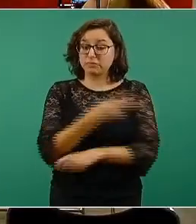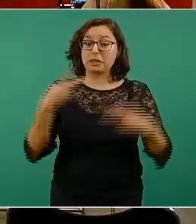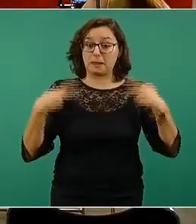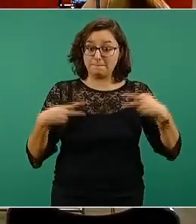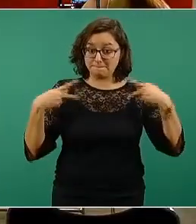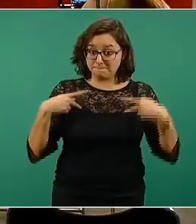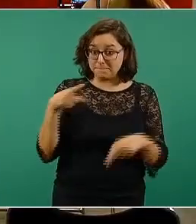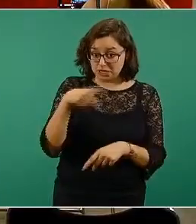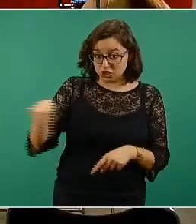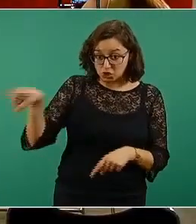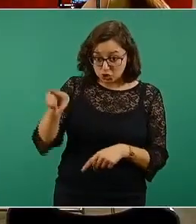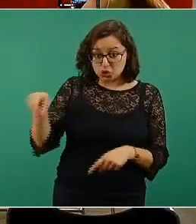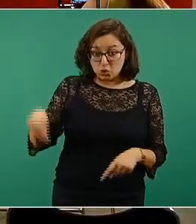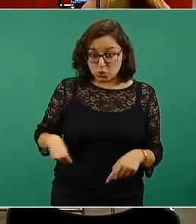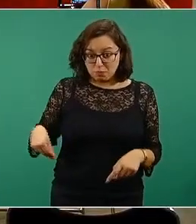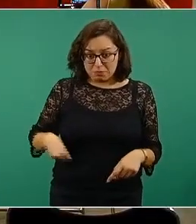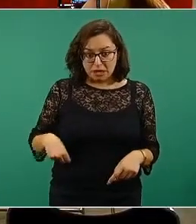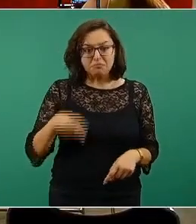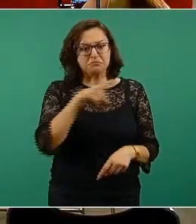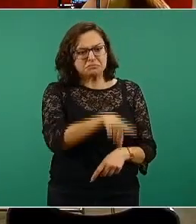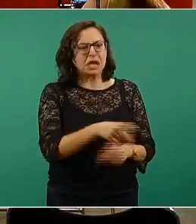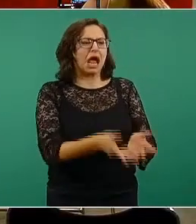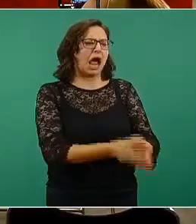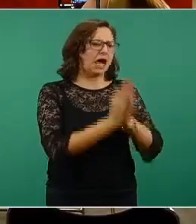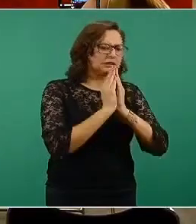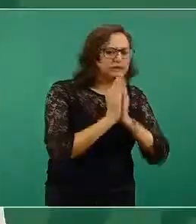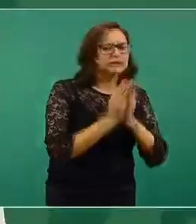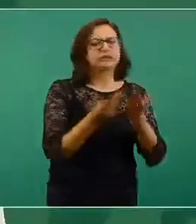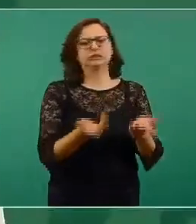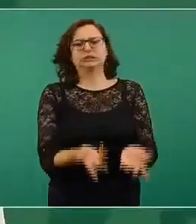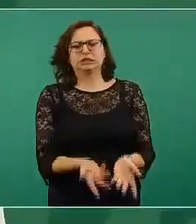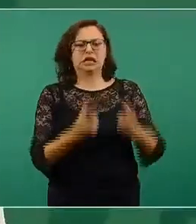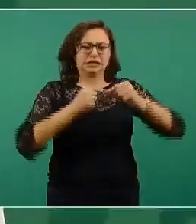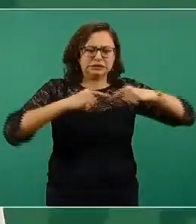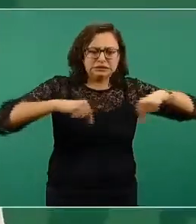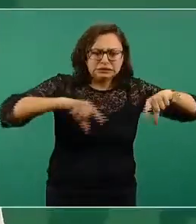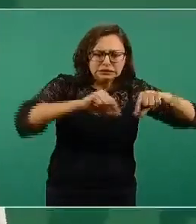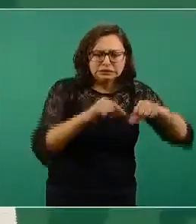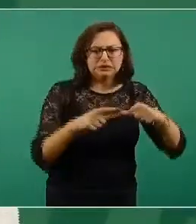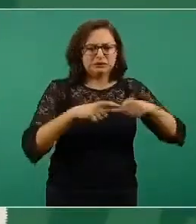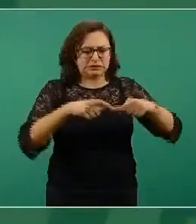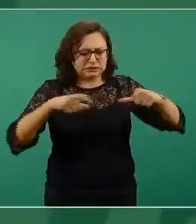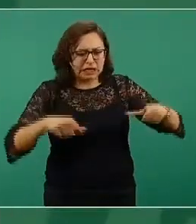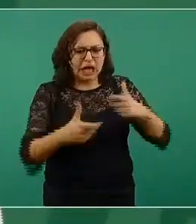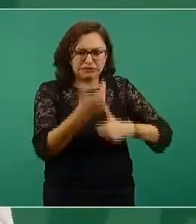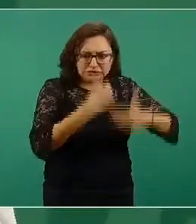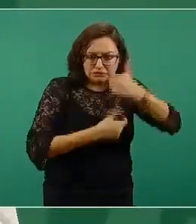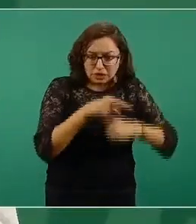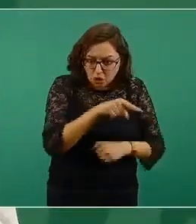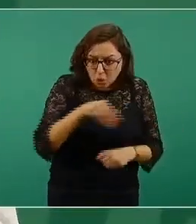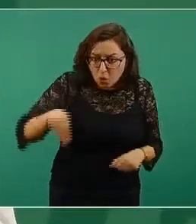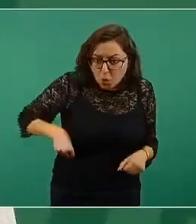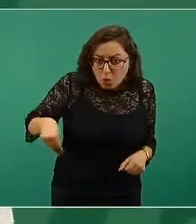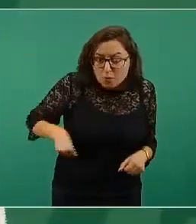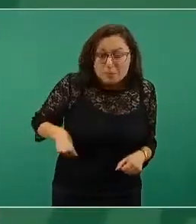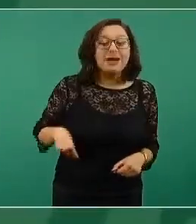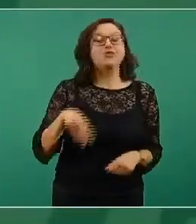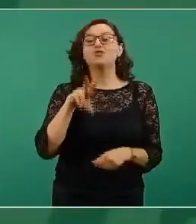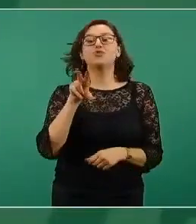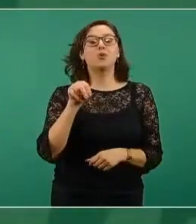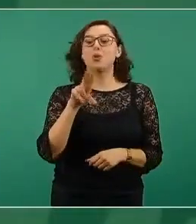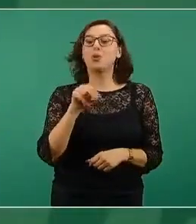de las garnachas, los tacos, las tortas y los tlacoyos. Es culpa principalmente de ese modelo alimentario que